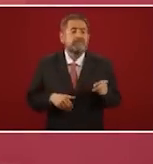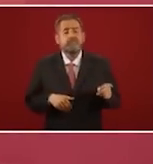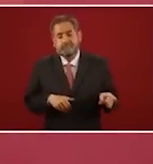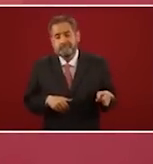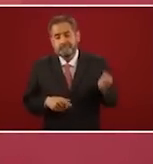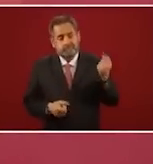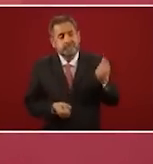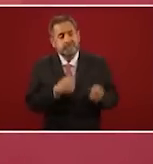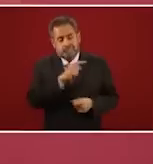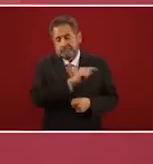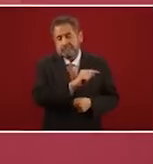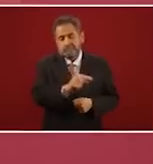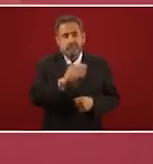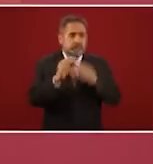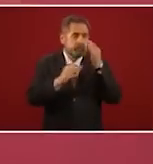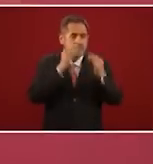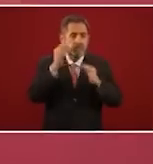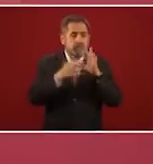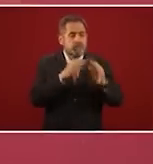más